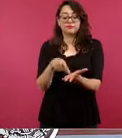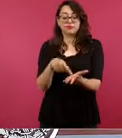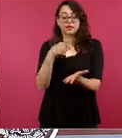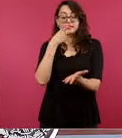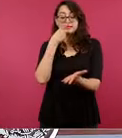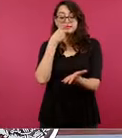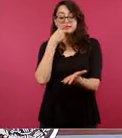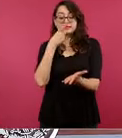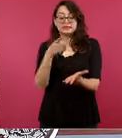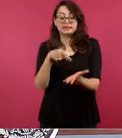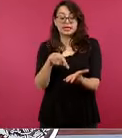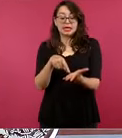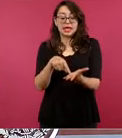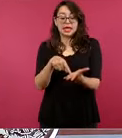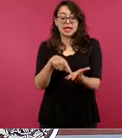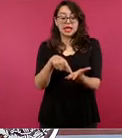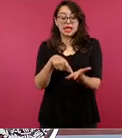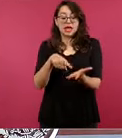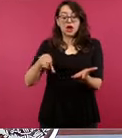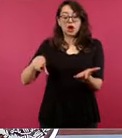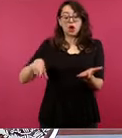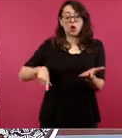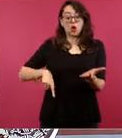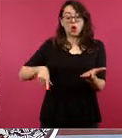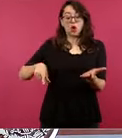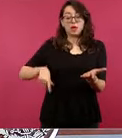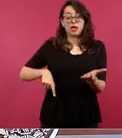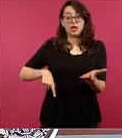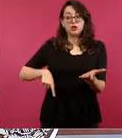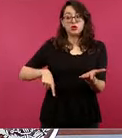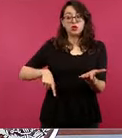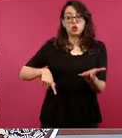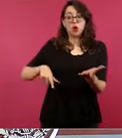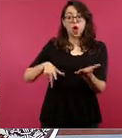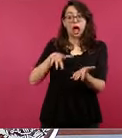apoyar a un candidato. Como no era para apoyarme,